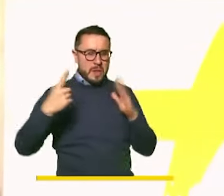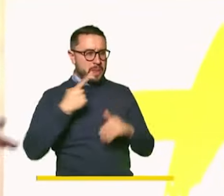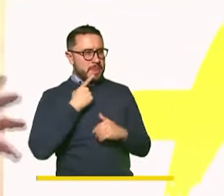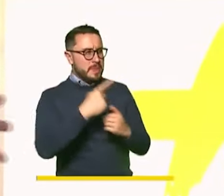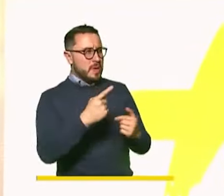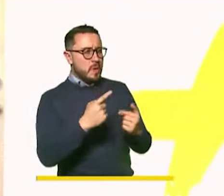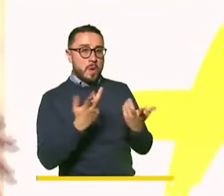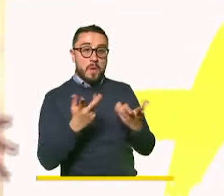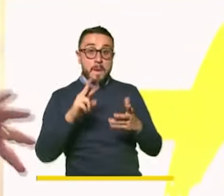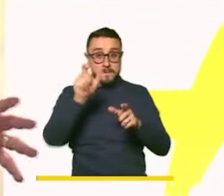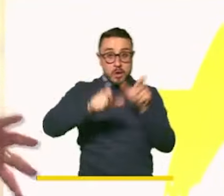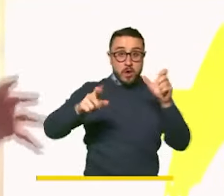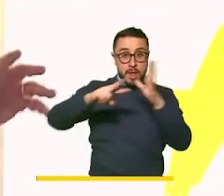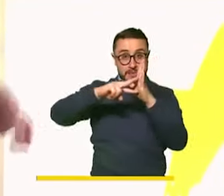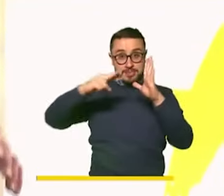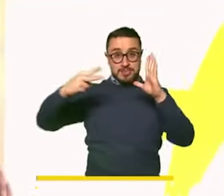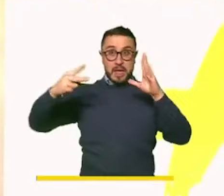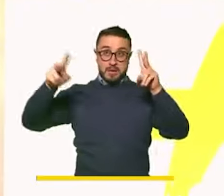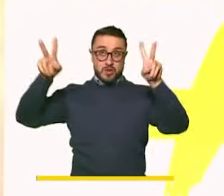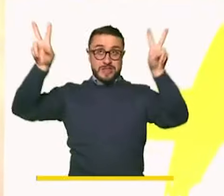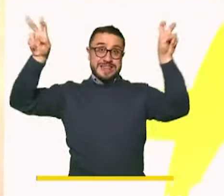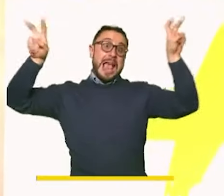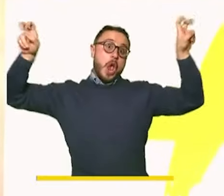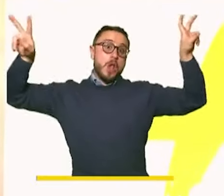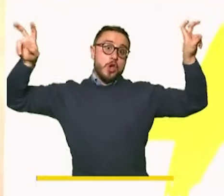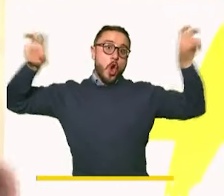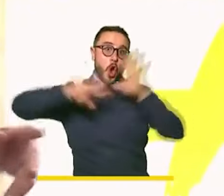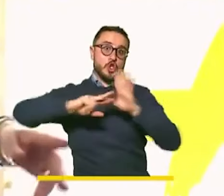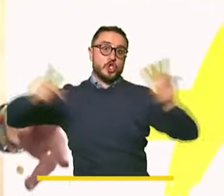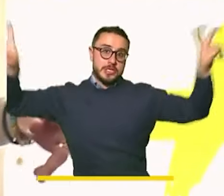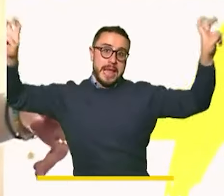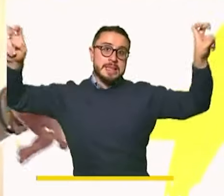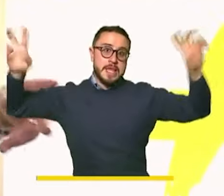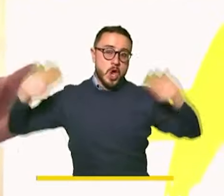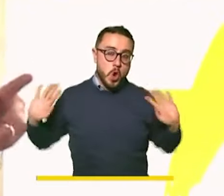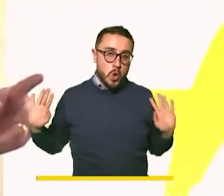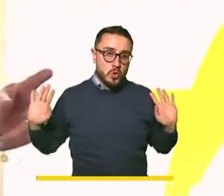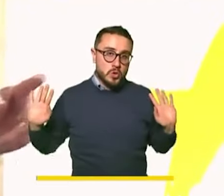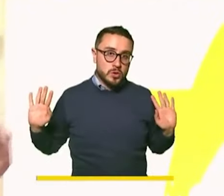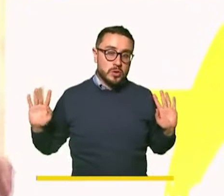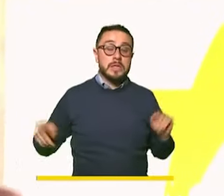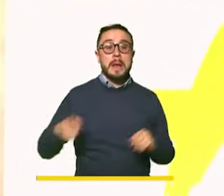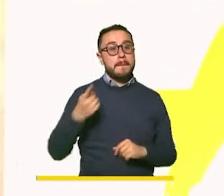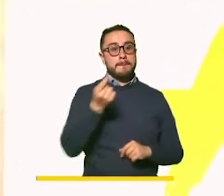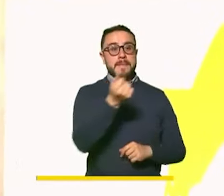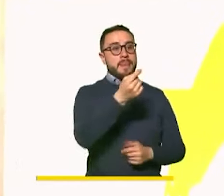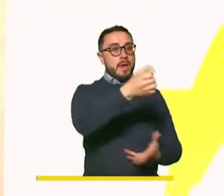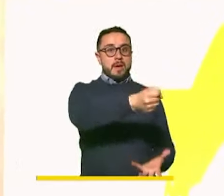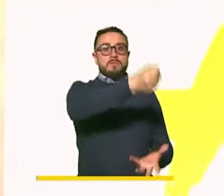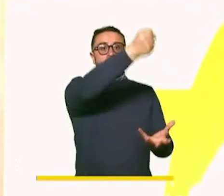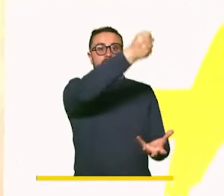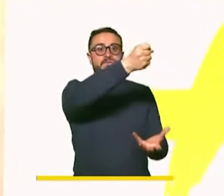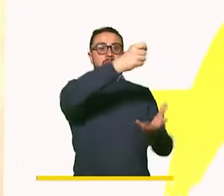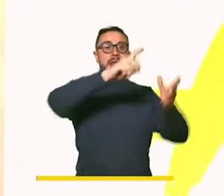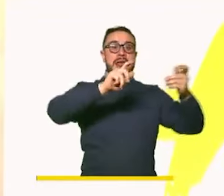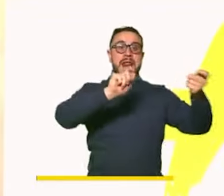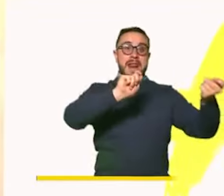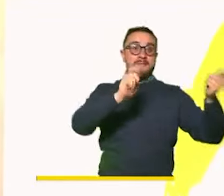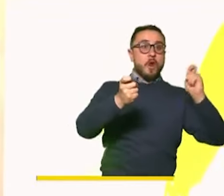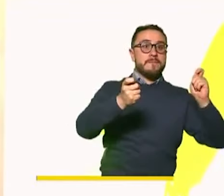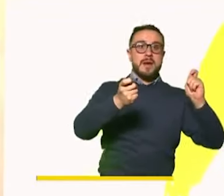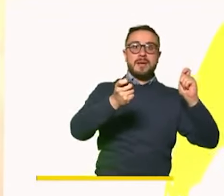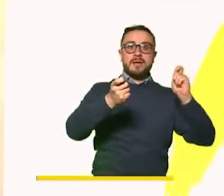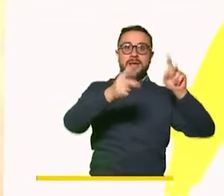dijeron fue, los técnicos entre comillas, bueno, lo primero que hay que recortar es el presupuesto de la reforma